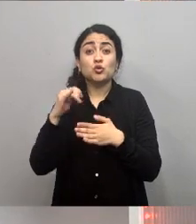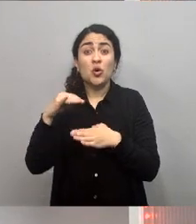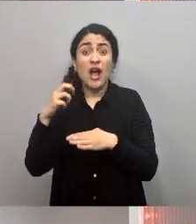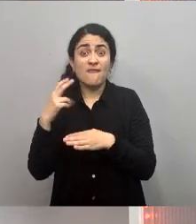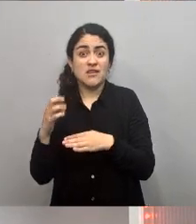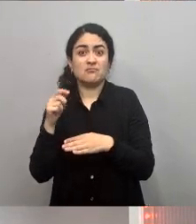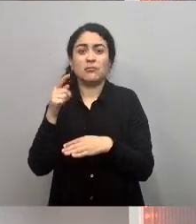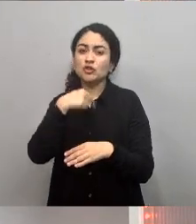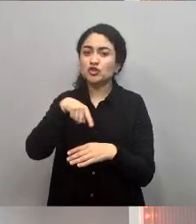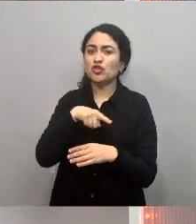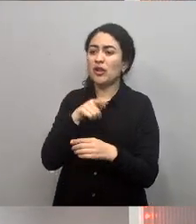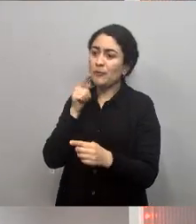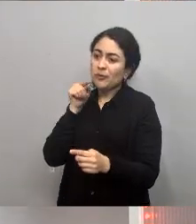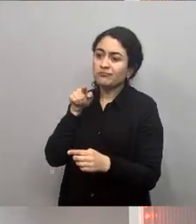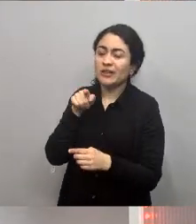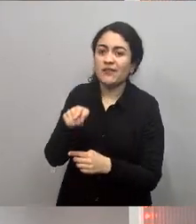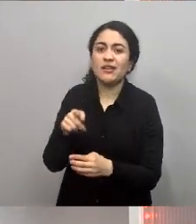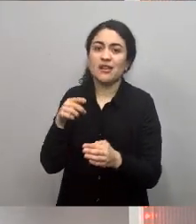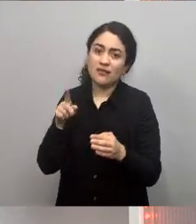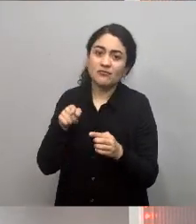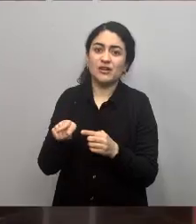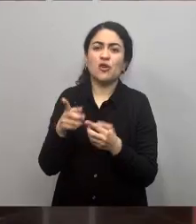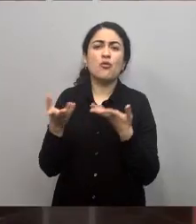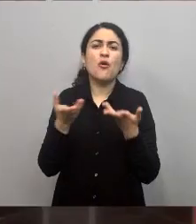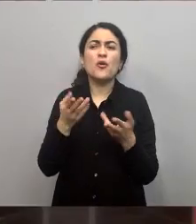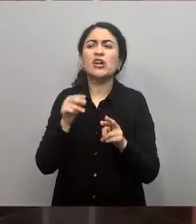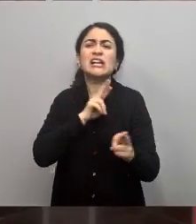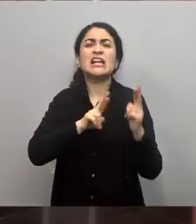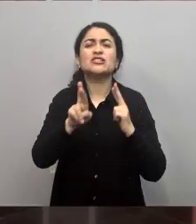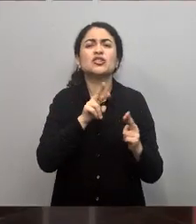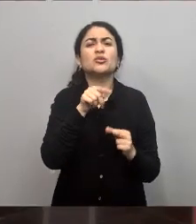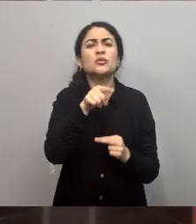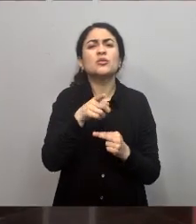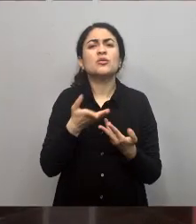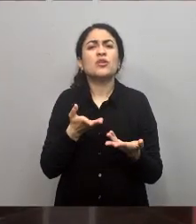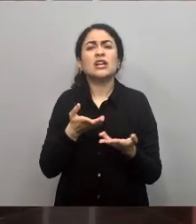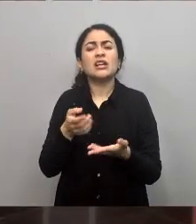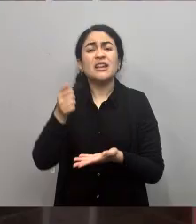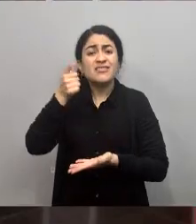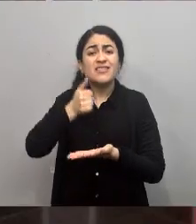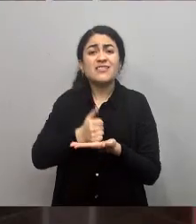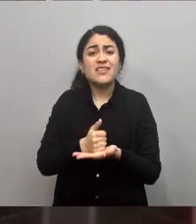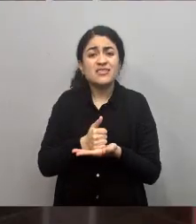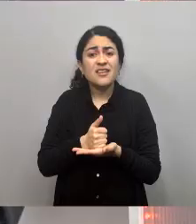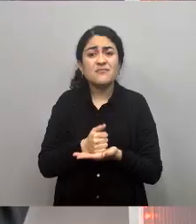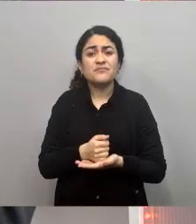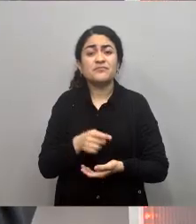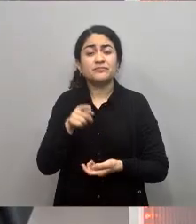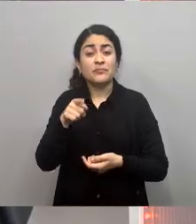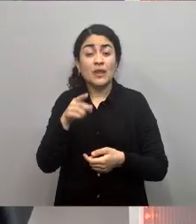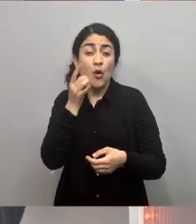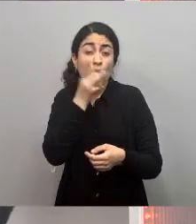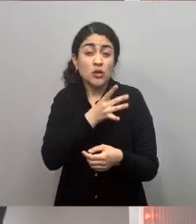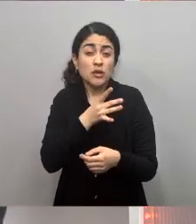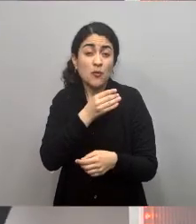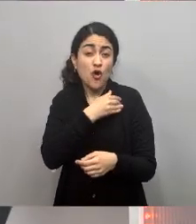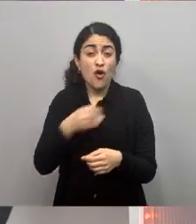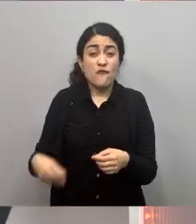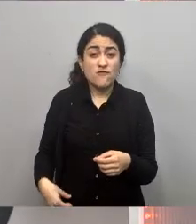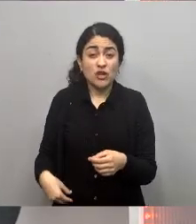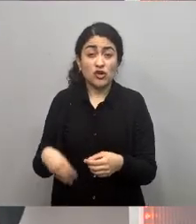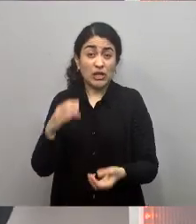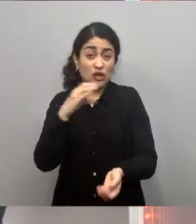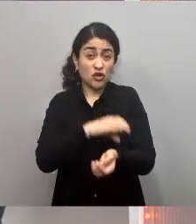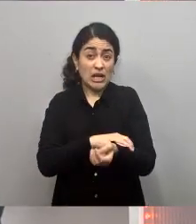intervenido directamente. ¿Cómo ha sido la relación con el intendente? Porque esto es sabido. En los últimos gobiernos regionales, desde que